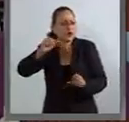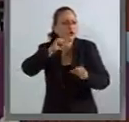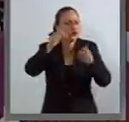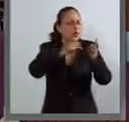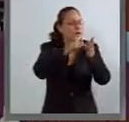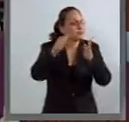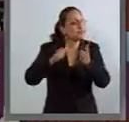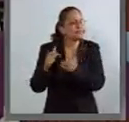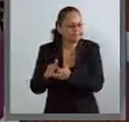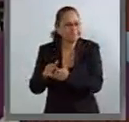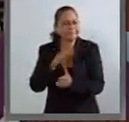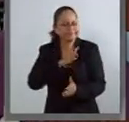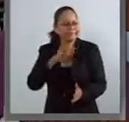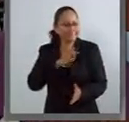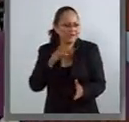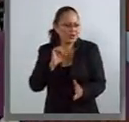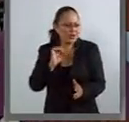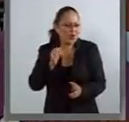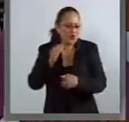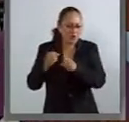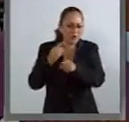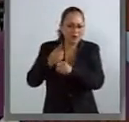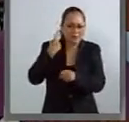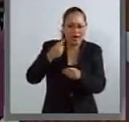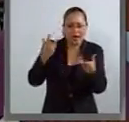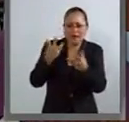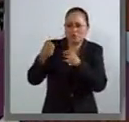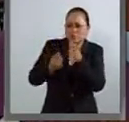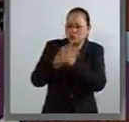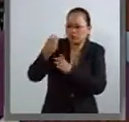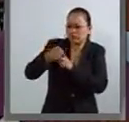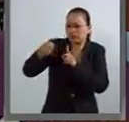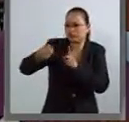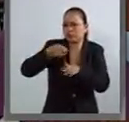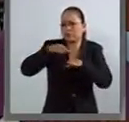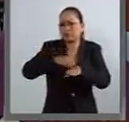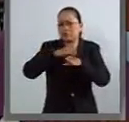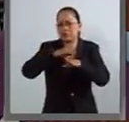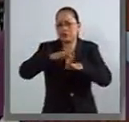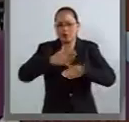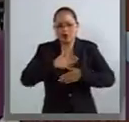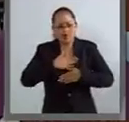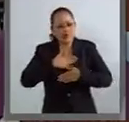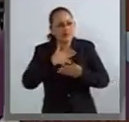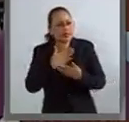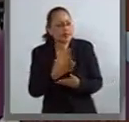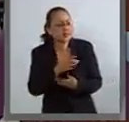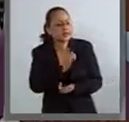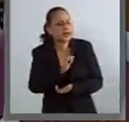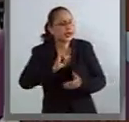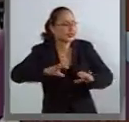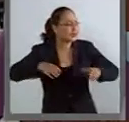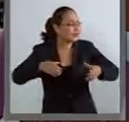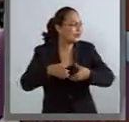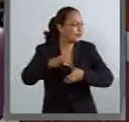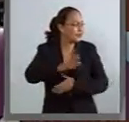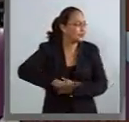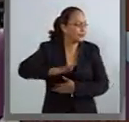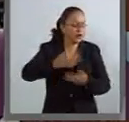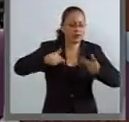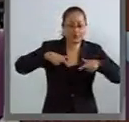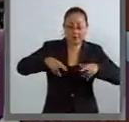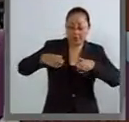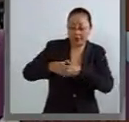en algunos lugares para reconstruir la confianza entre los representantes